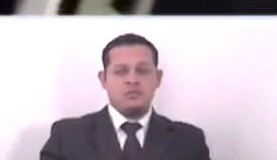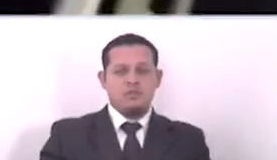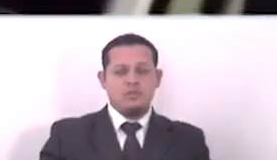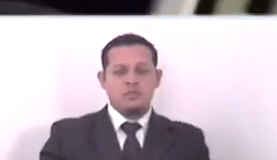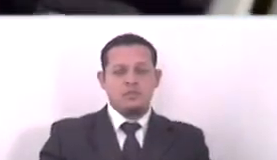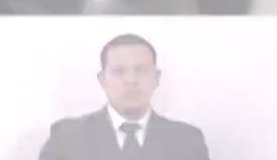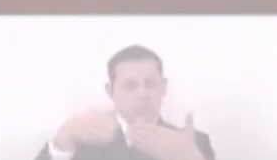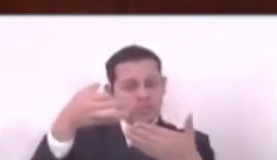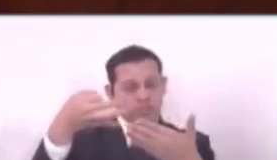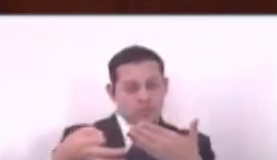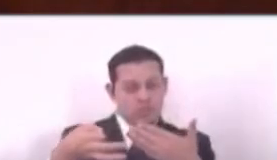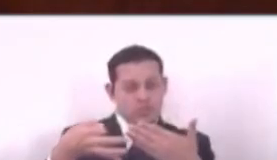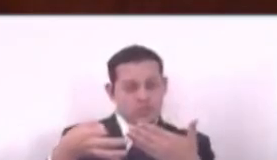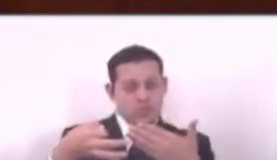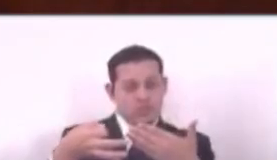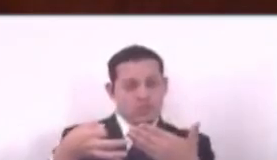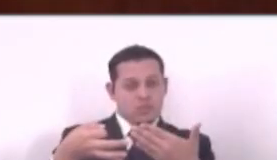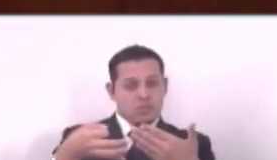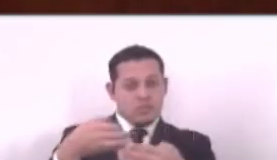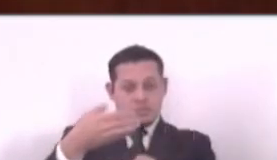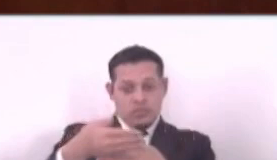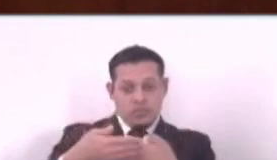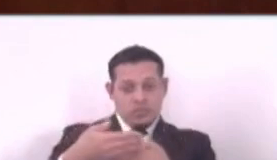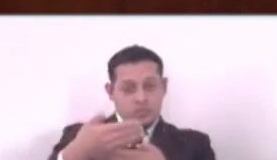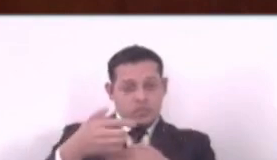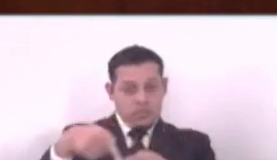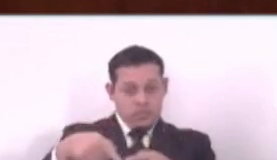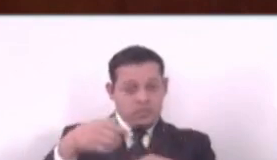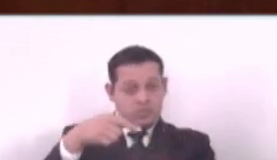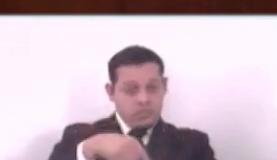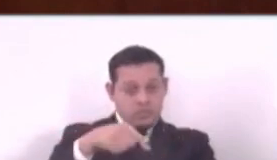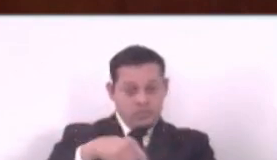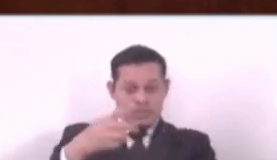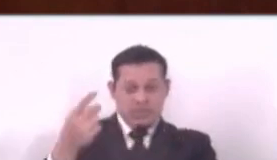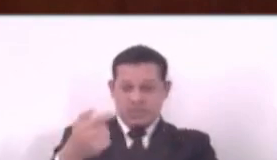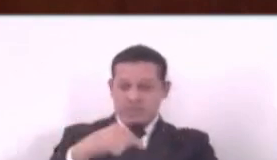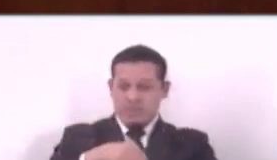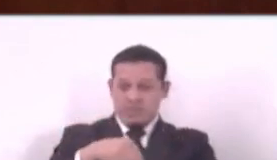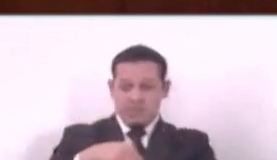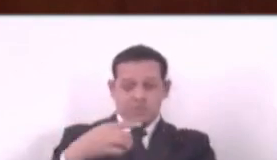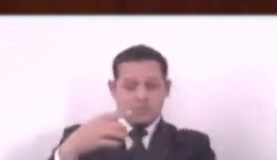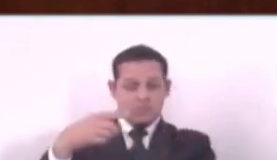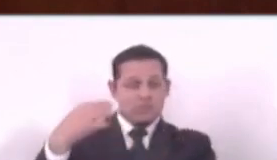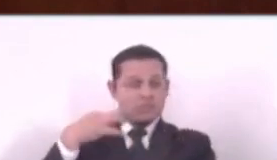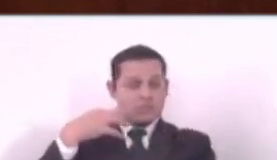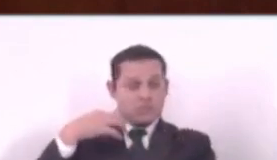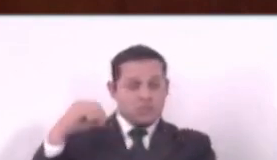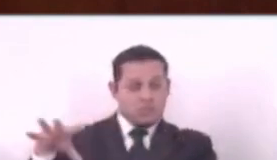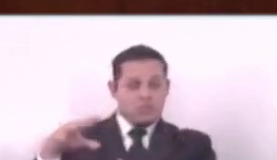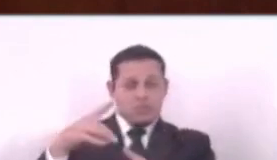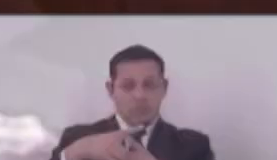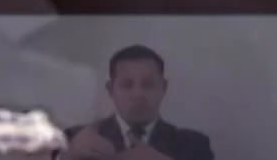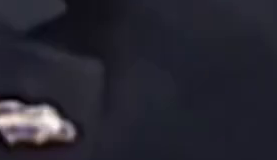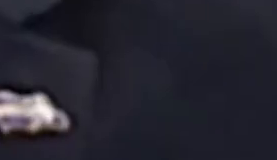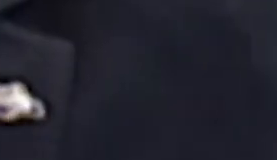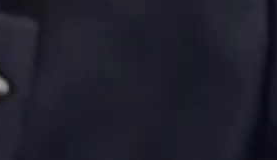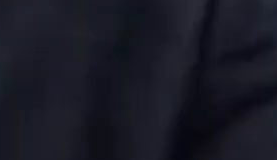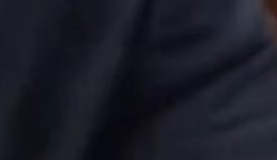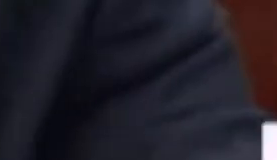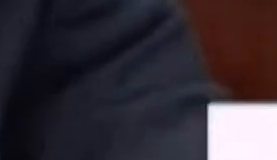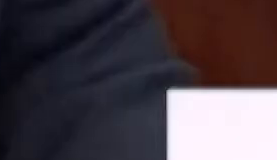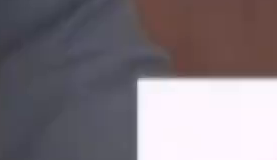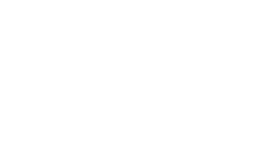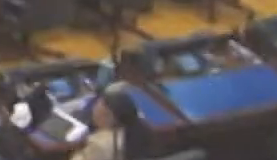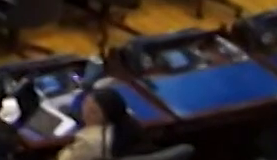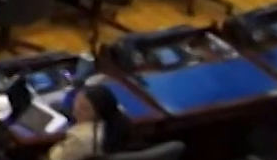Alberto Romero que se proceda al desafuero inmediato del señor diputado Alberto Armando Romero